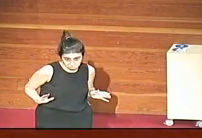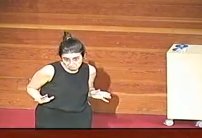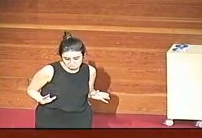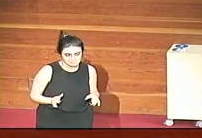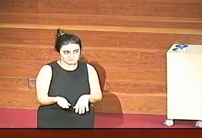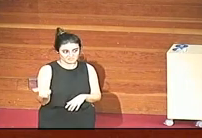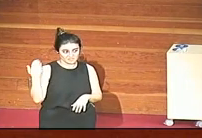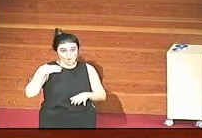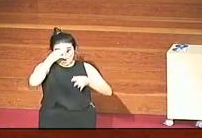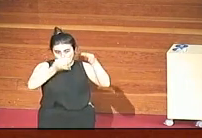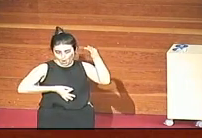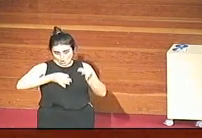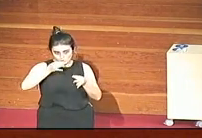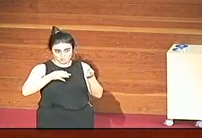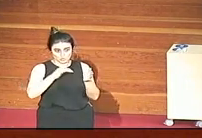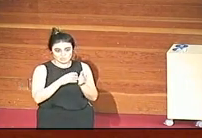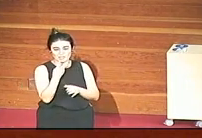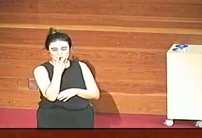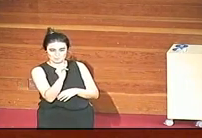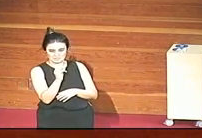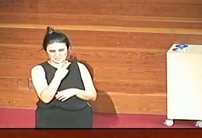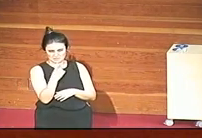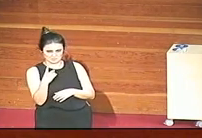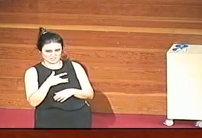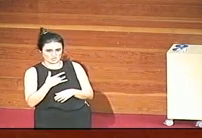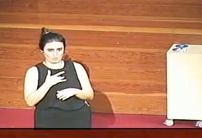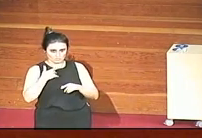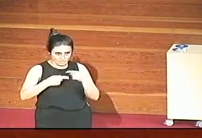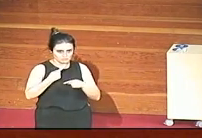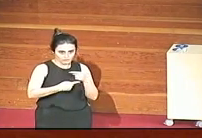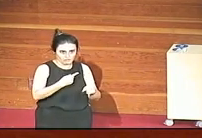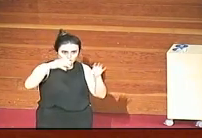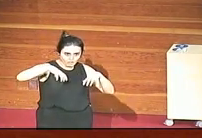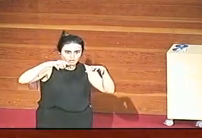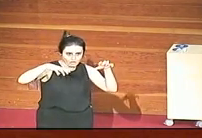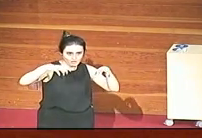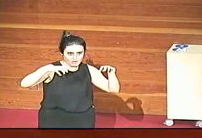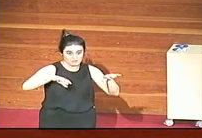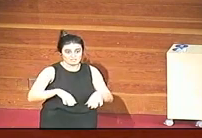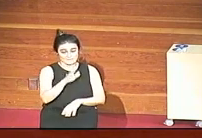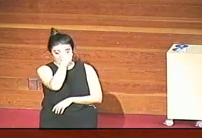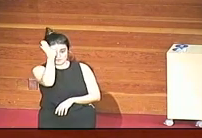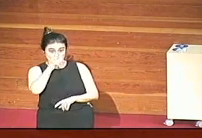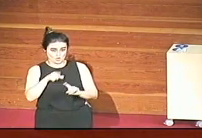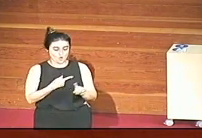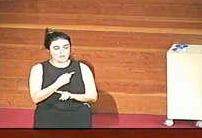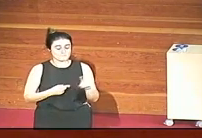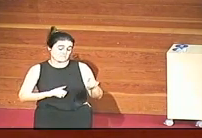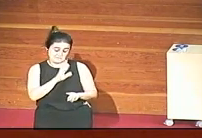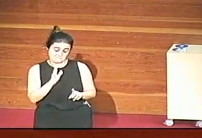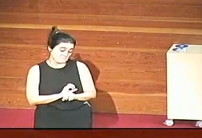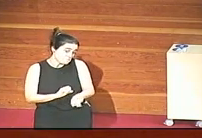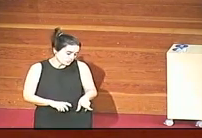pasado otoño llovió durante 20 21 días giros no pasó nada pero una hora y media en verano parece que es peor